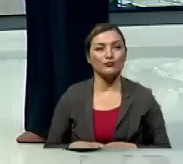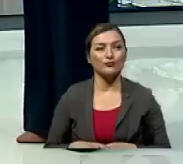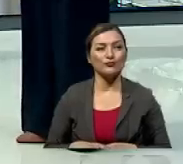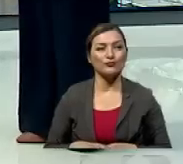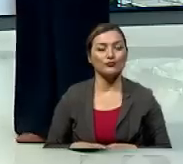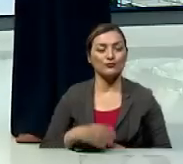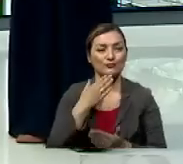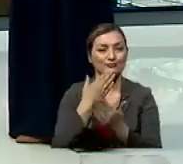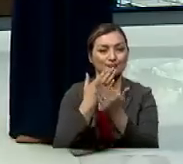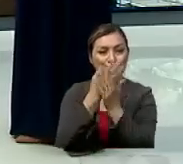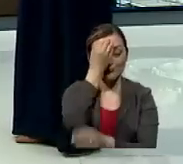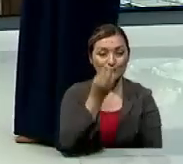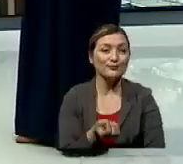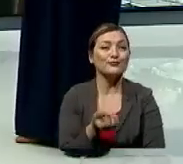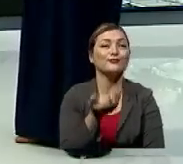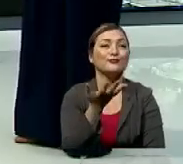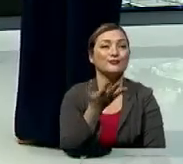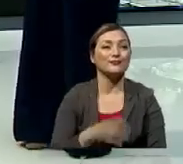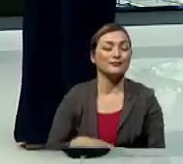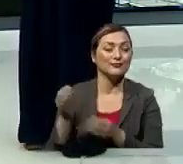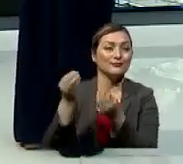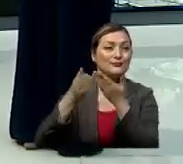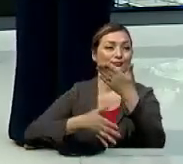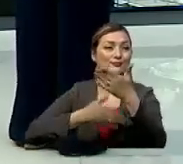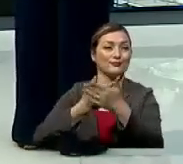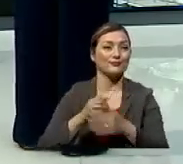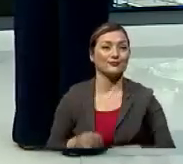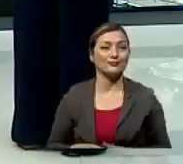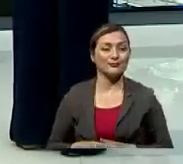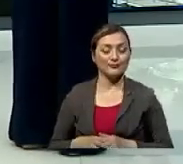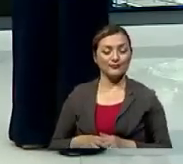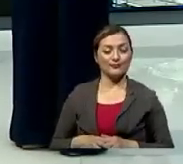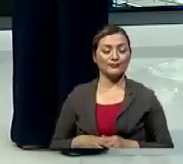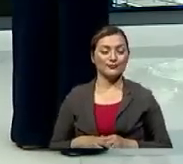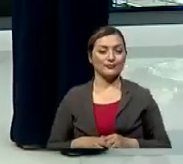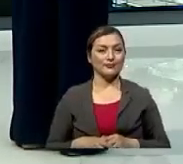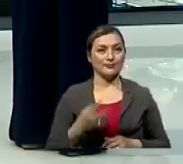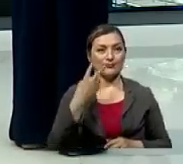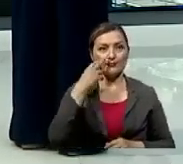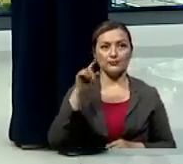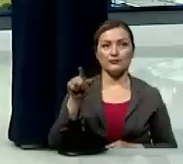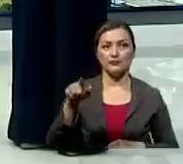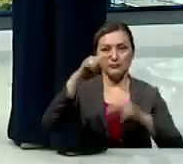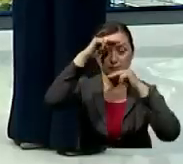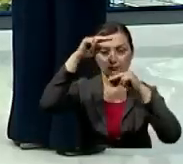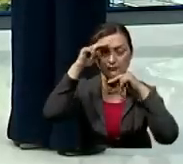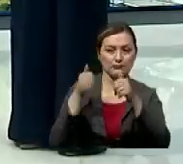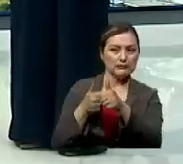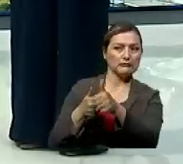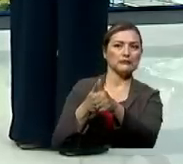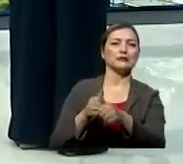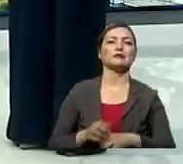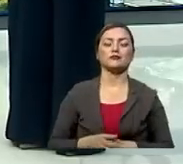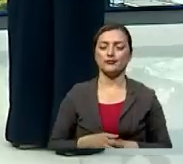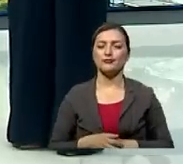Gracias, Paul. Muy buenos días por toda la información que nos has dado el día de hoy. Vamos a seguir de cerca esta noticia debido a que, bueno, como ya